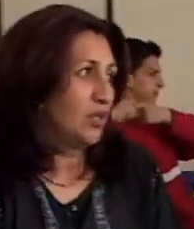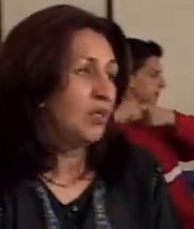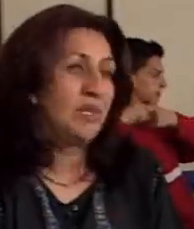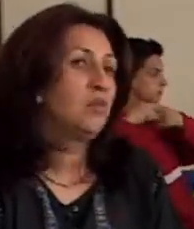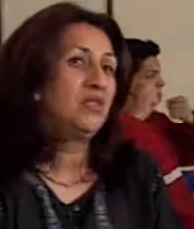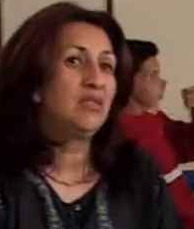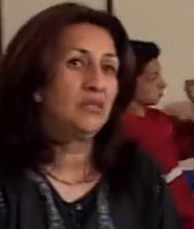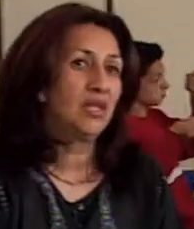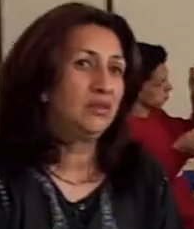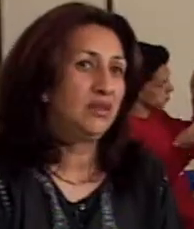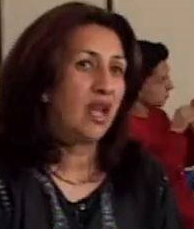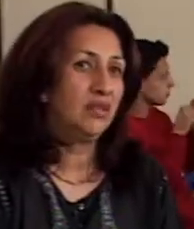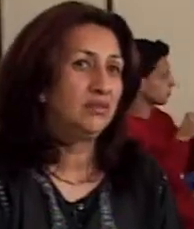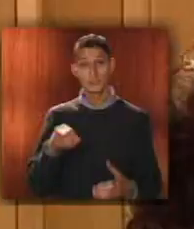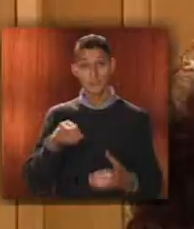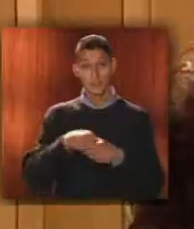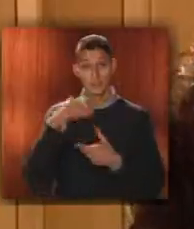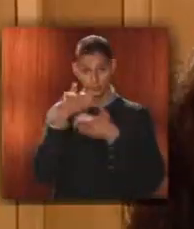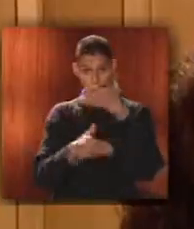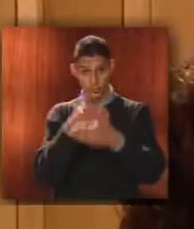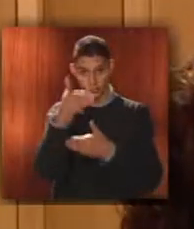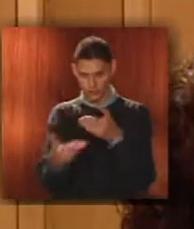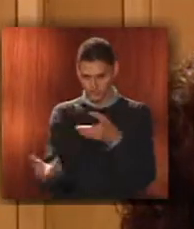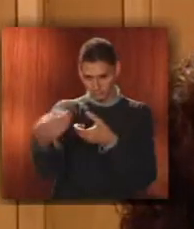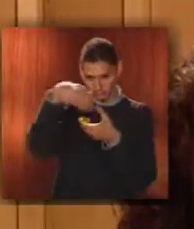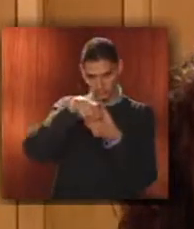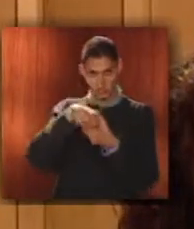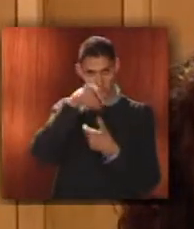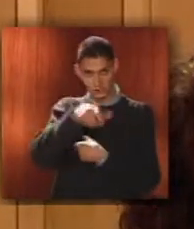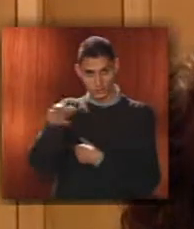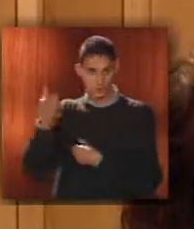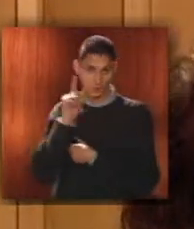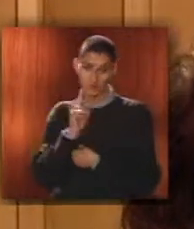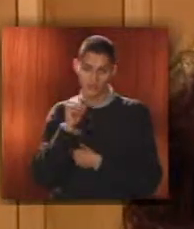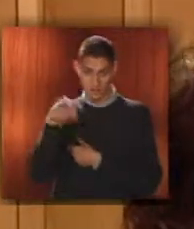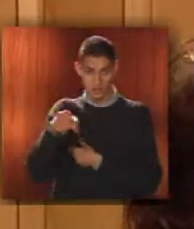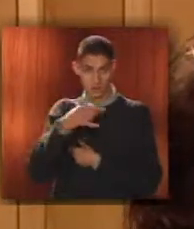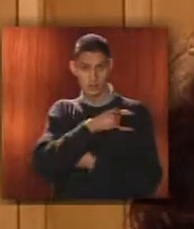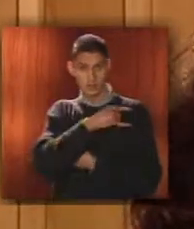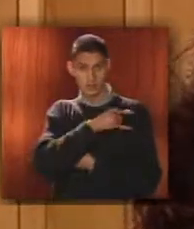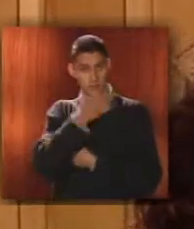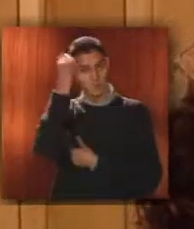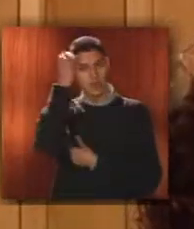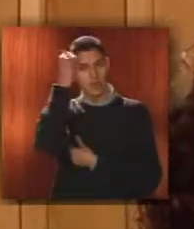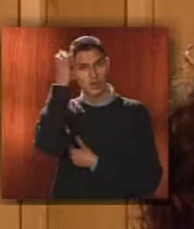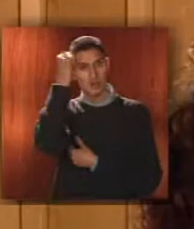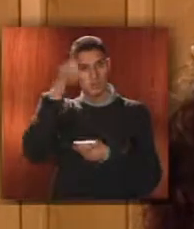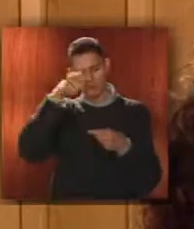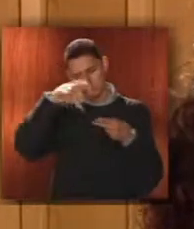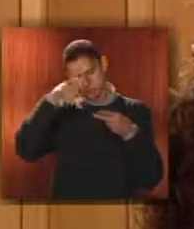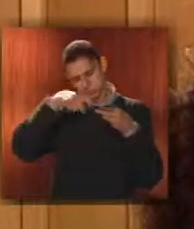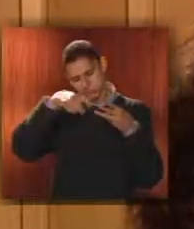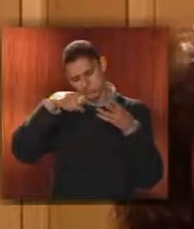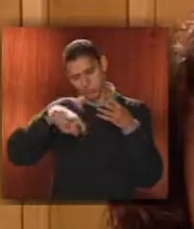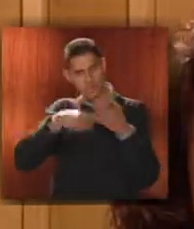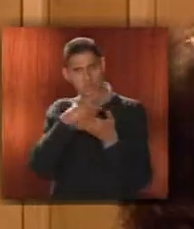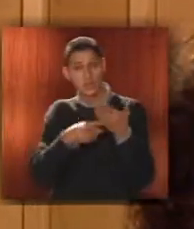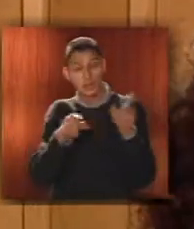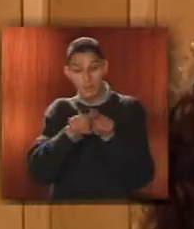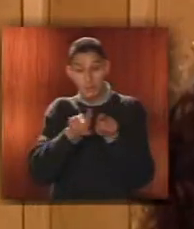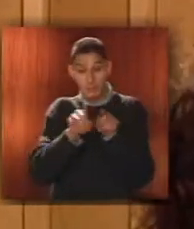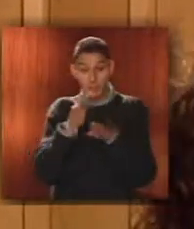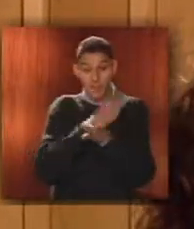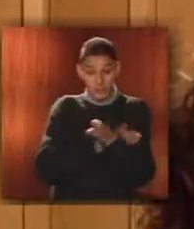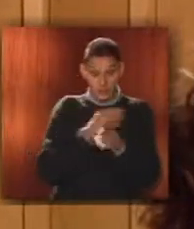gusta mucho, es lo más positivo que he encontrado. El proceso de inclusión de personas sordas a la universidad ha requerido